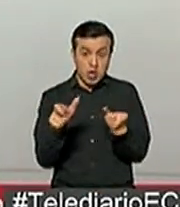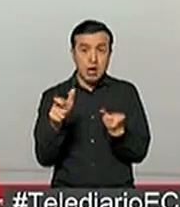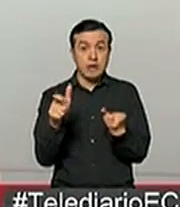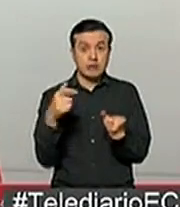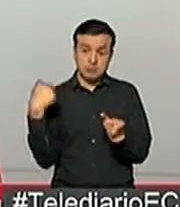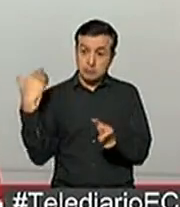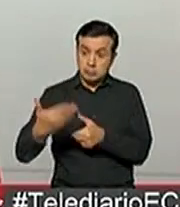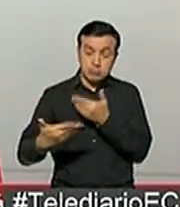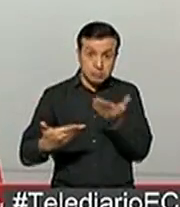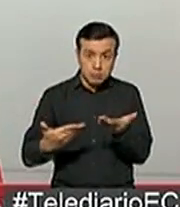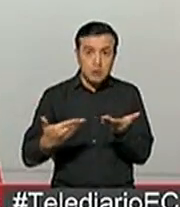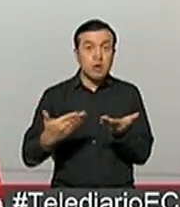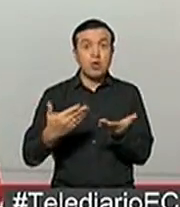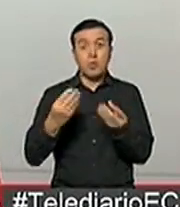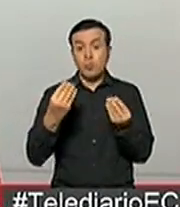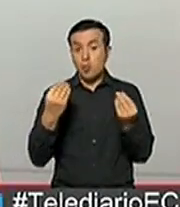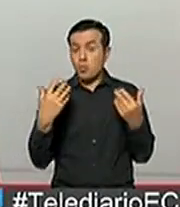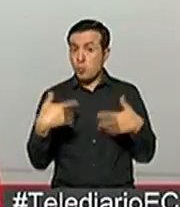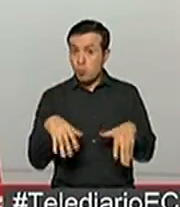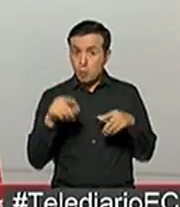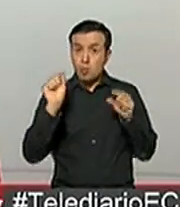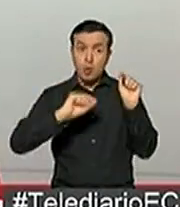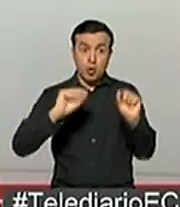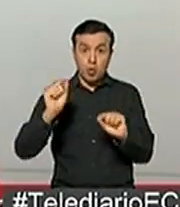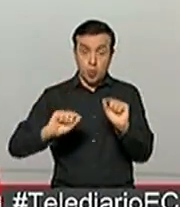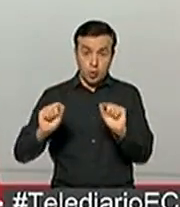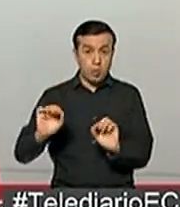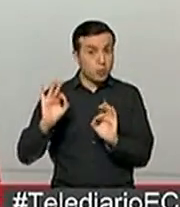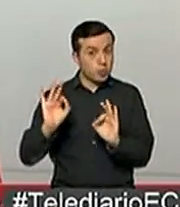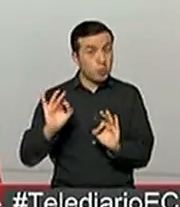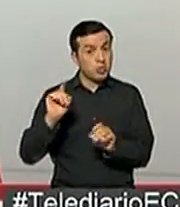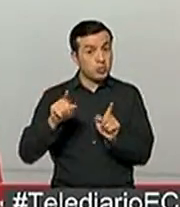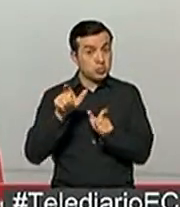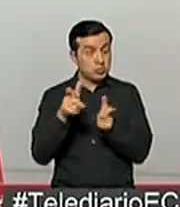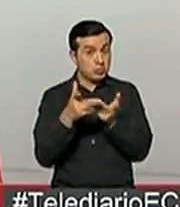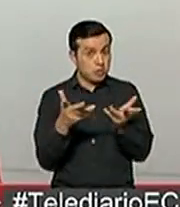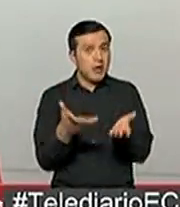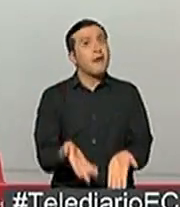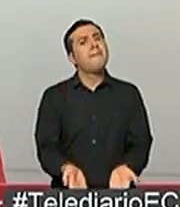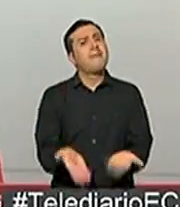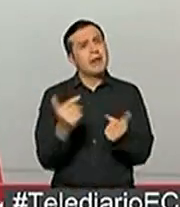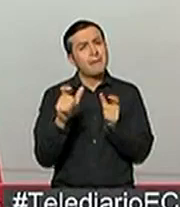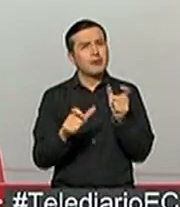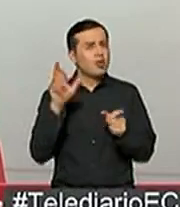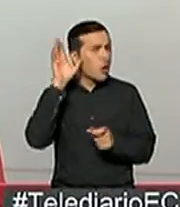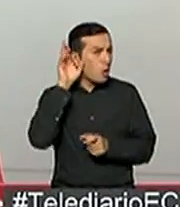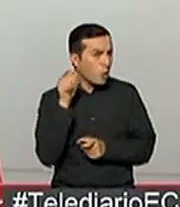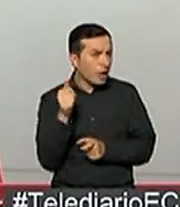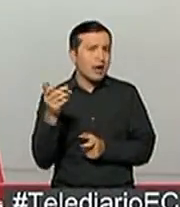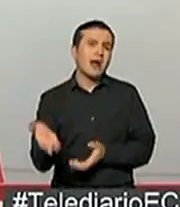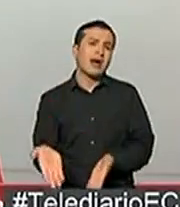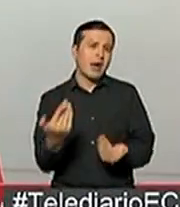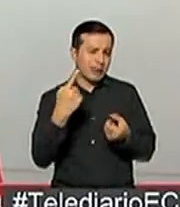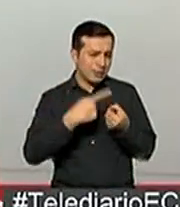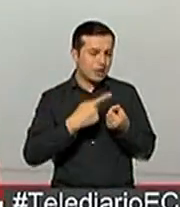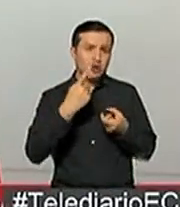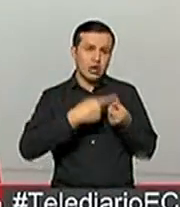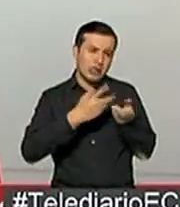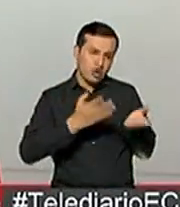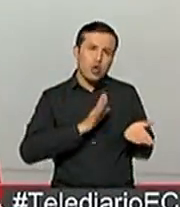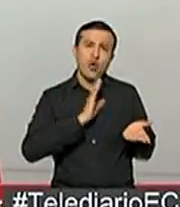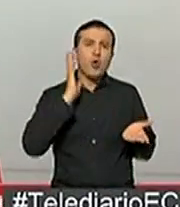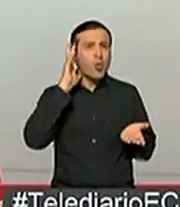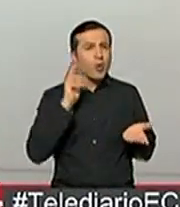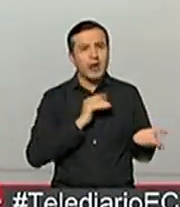servicios hay buenas ofertas hay buenas intenciones que venga gente de cuenca quito miremos quiteños a